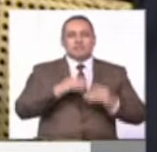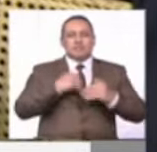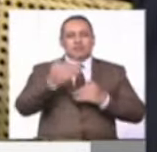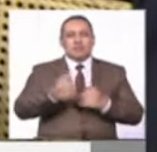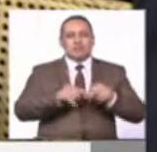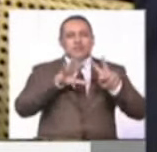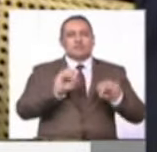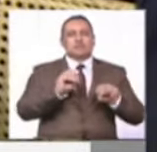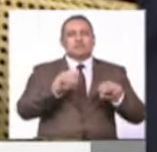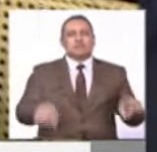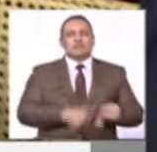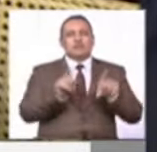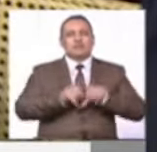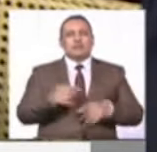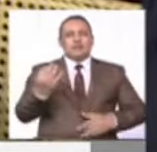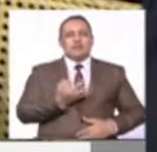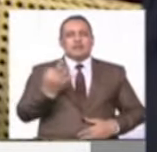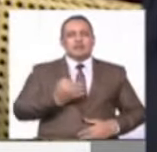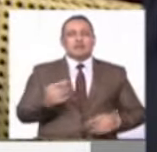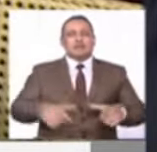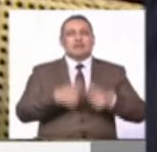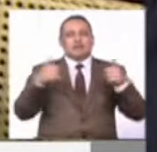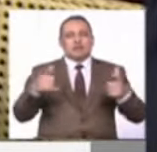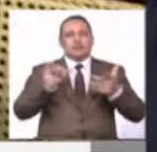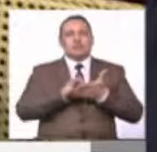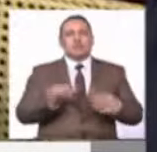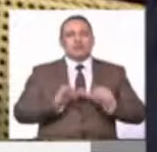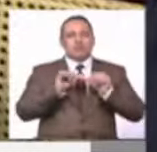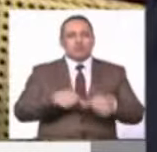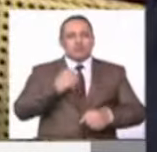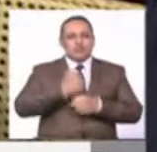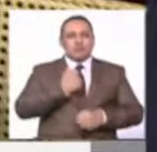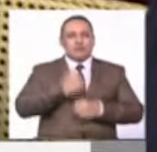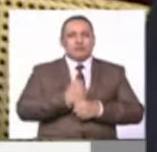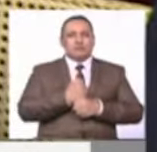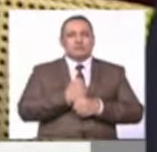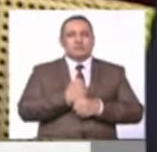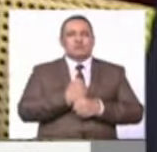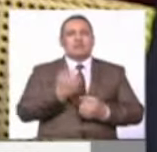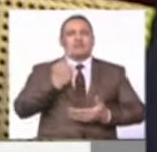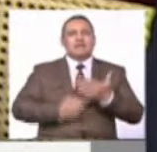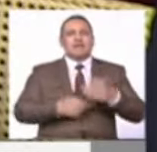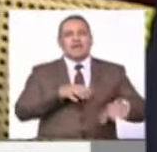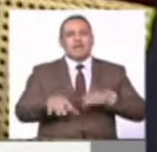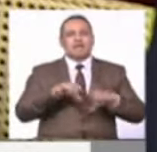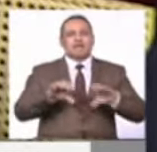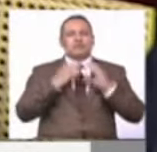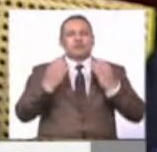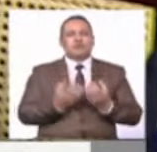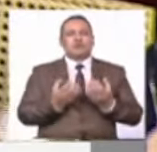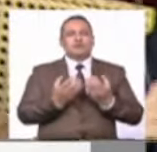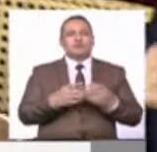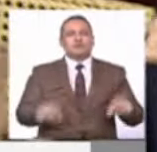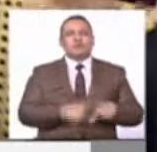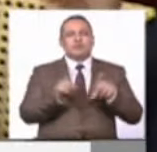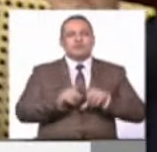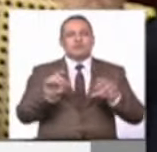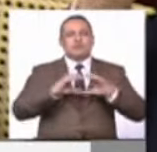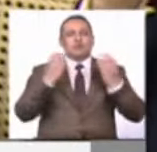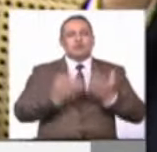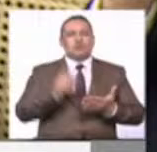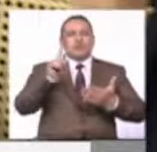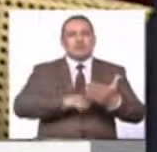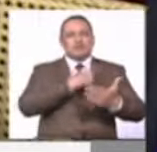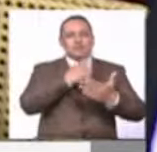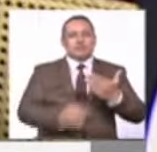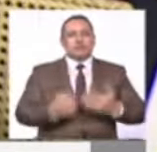70 en la calidad extraordinario Pueden seguir laborando Qué ha hecho este congreso ese congreso eliminó la